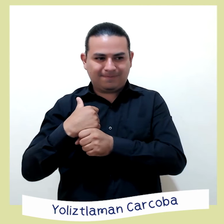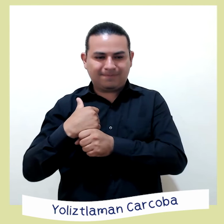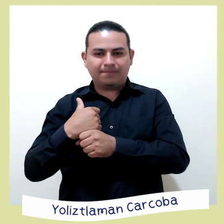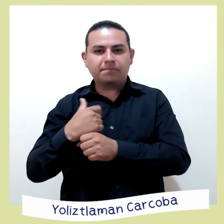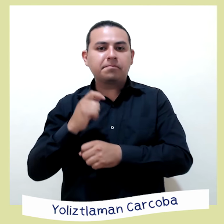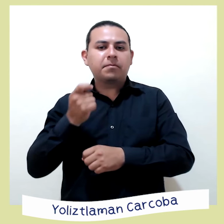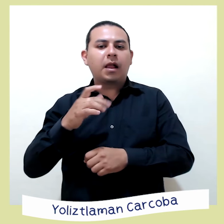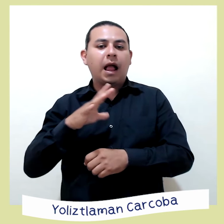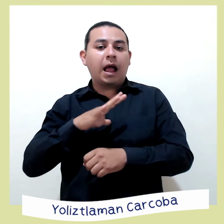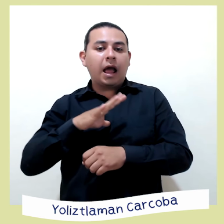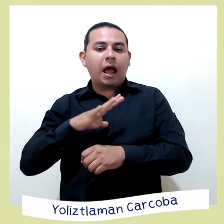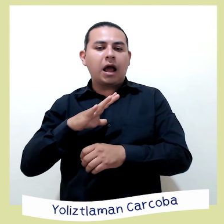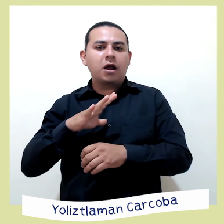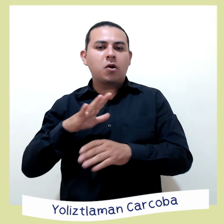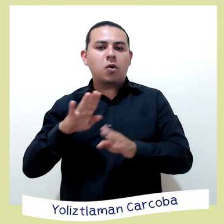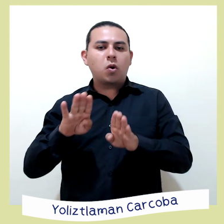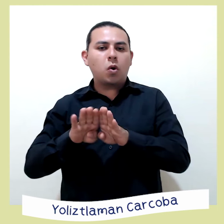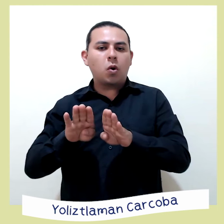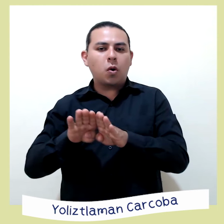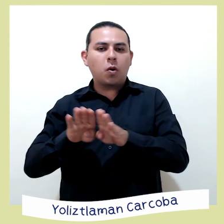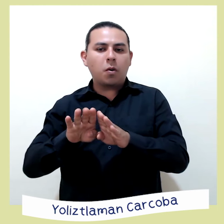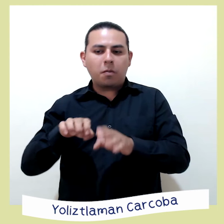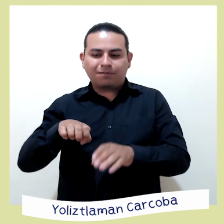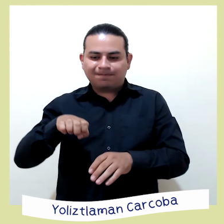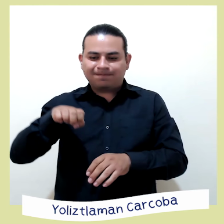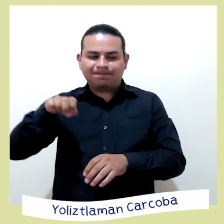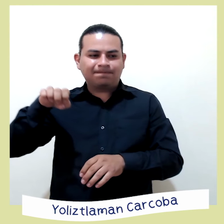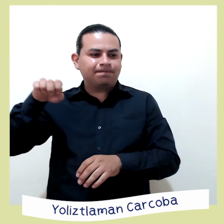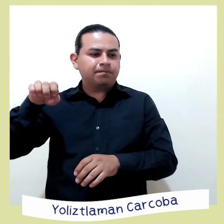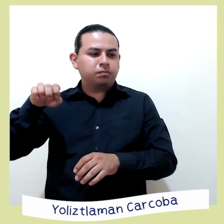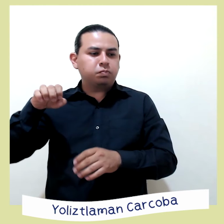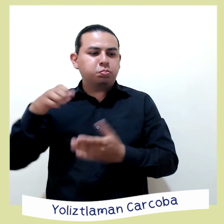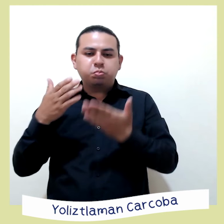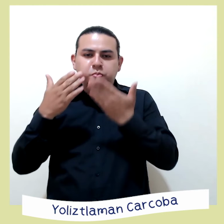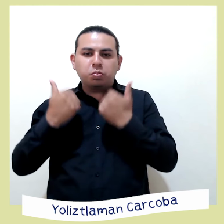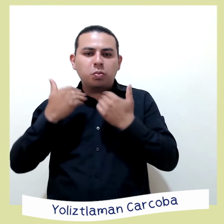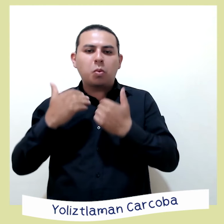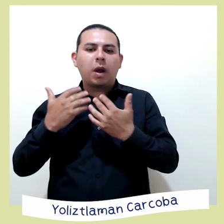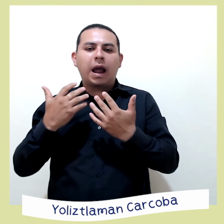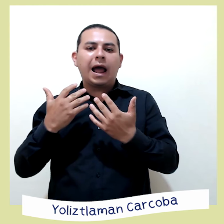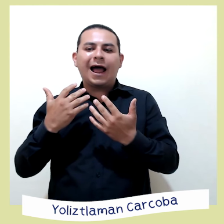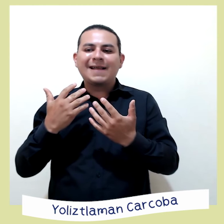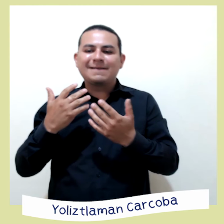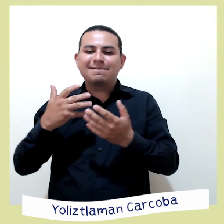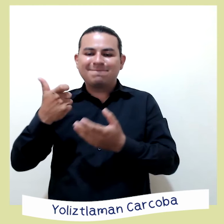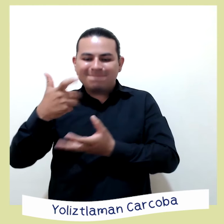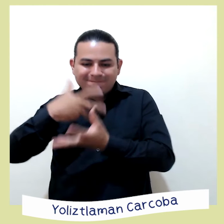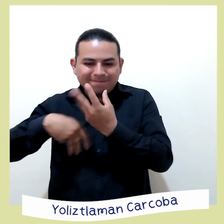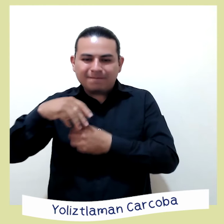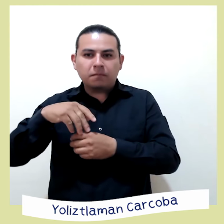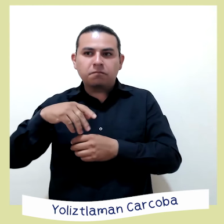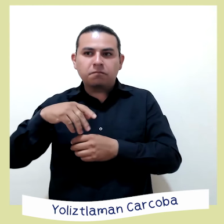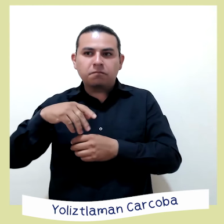adulto mayor LGBTI, que no tenemos descendencia, no tenemos familia, estamos en la